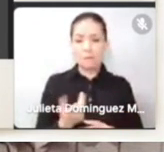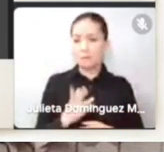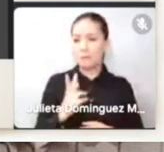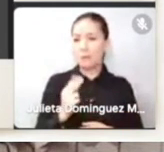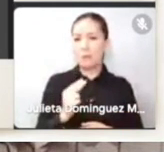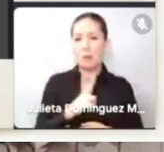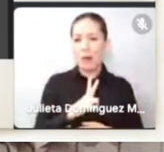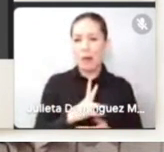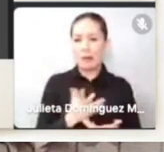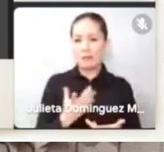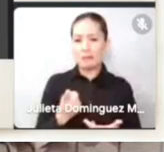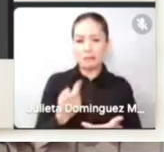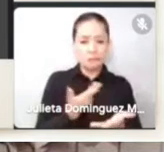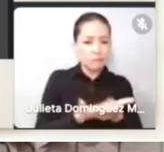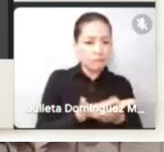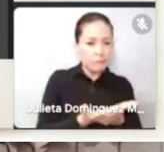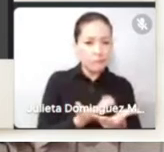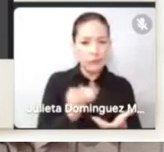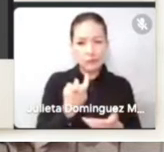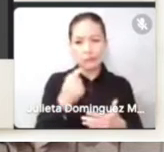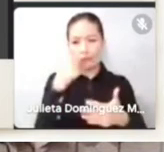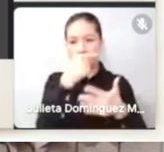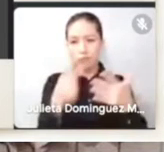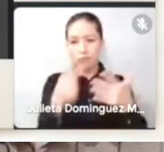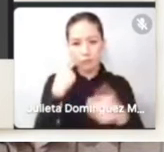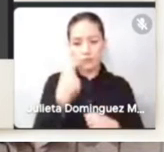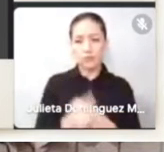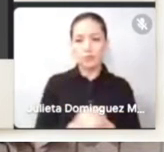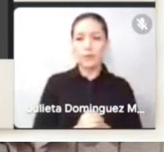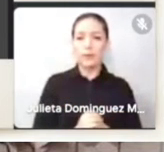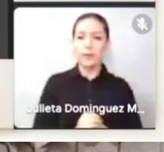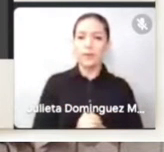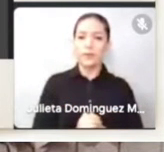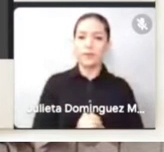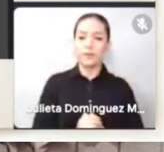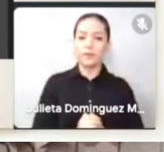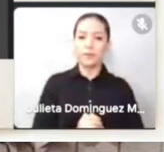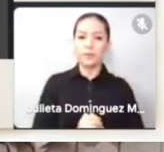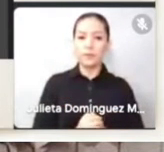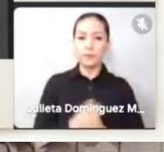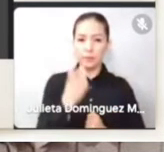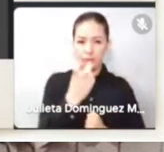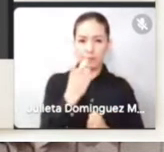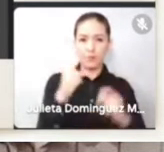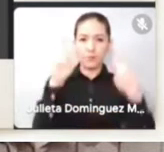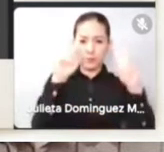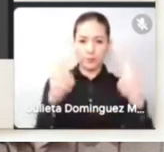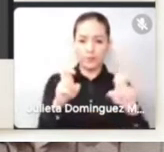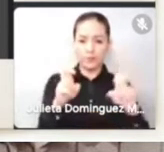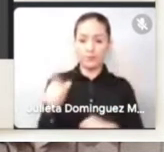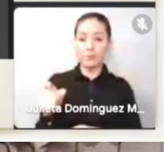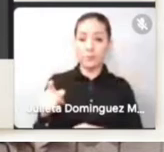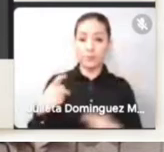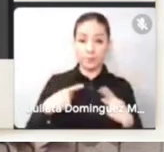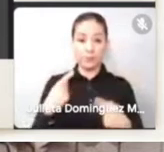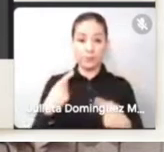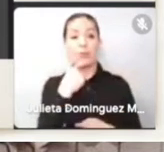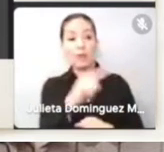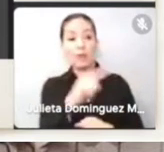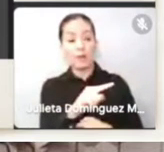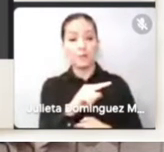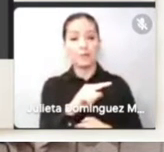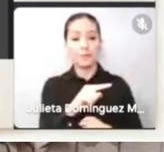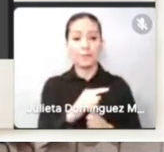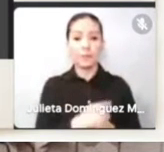los hechos denunciados por las razones siguientes. Sobre este tema, la parte actora presentó una queja ante la Unidad Técnica